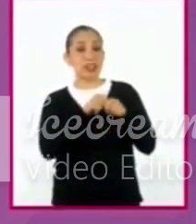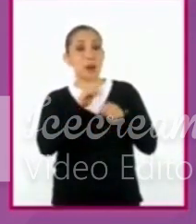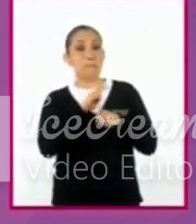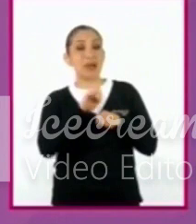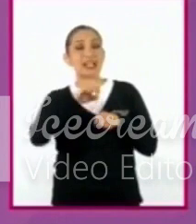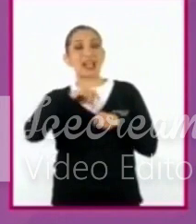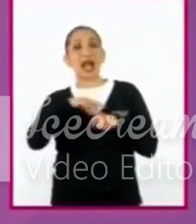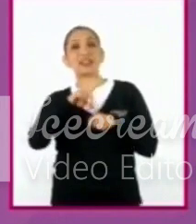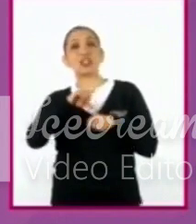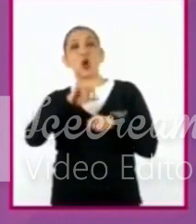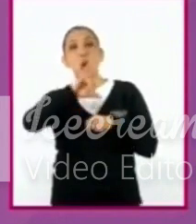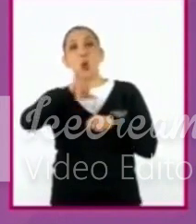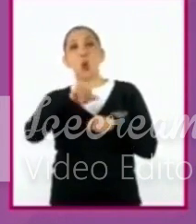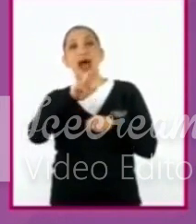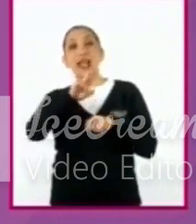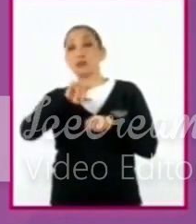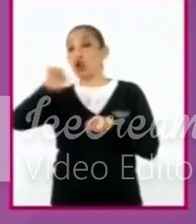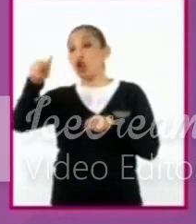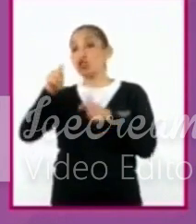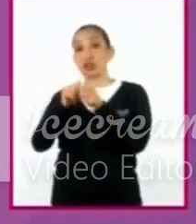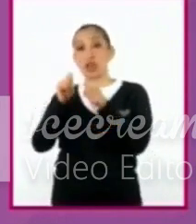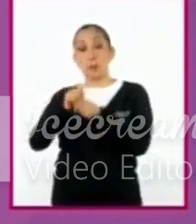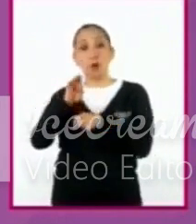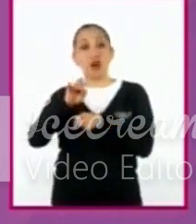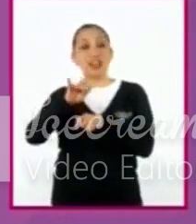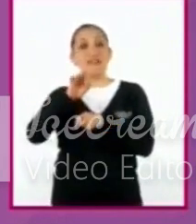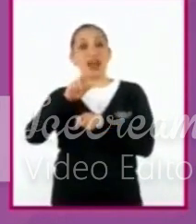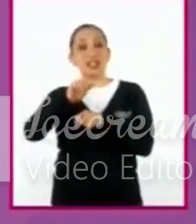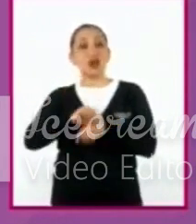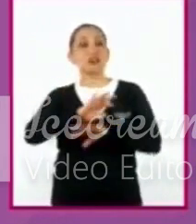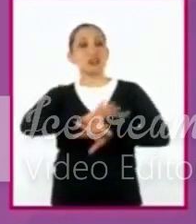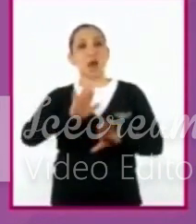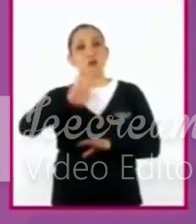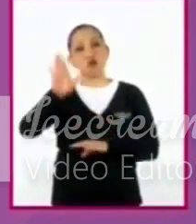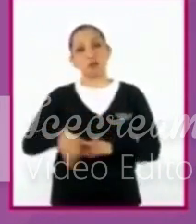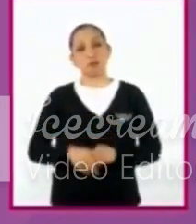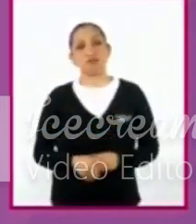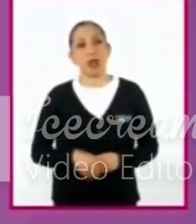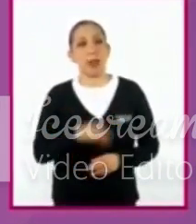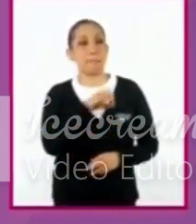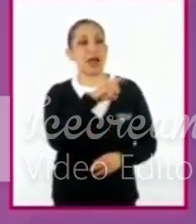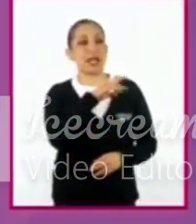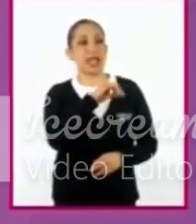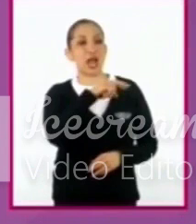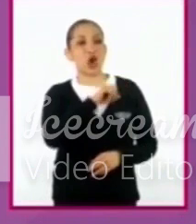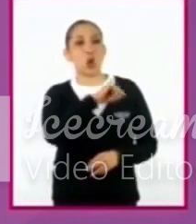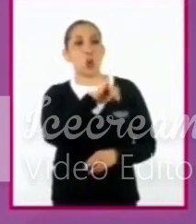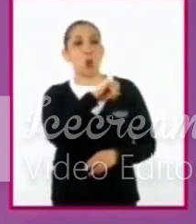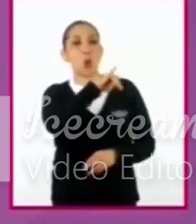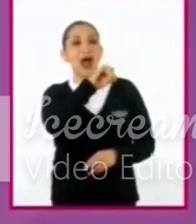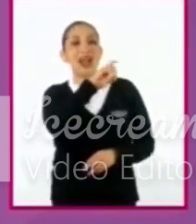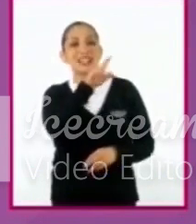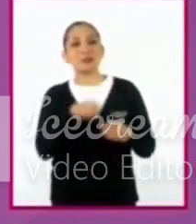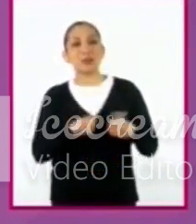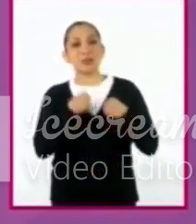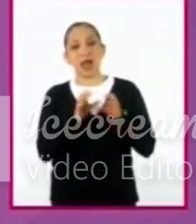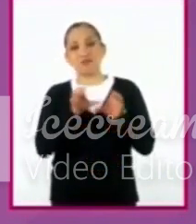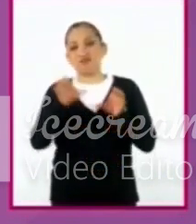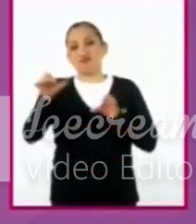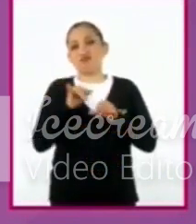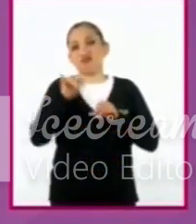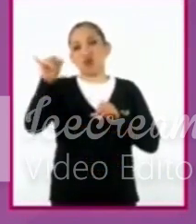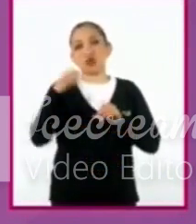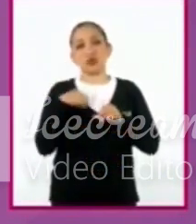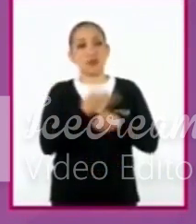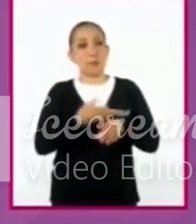Bernardino Juárez porque mis demás tíos Bonifacio Juárez ya habían muerto. Mariano Juárez vivía por separado con su familia